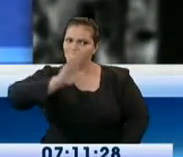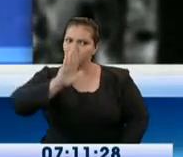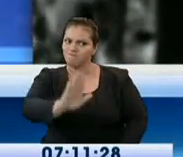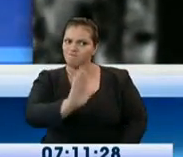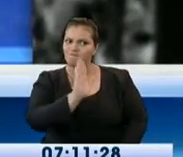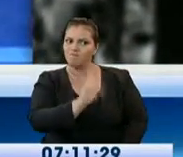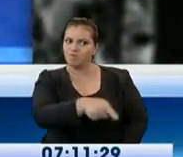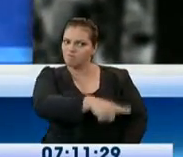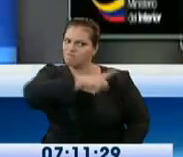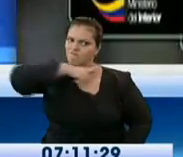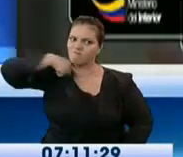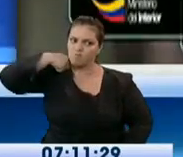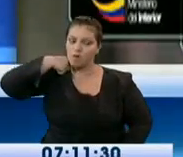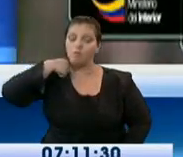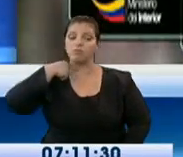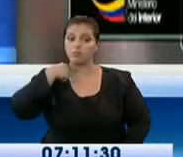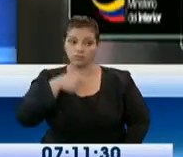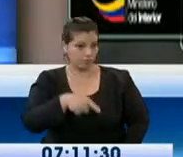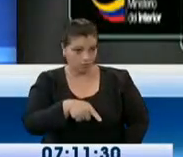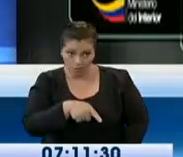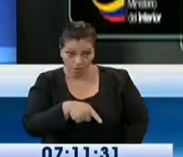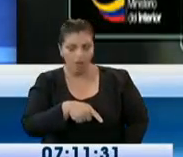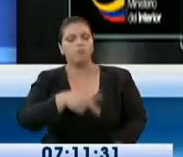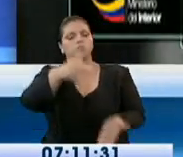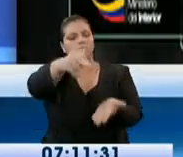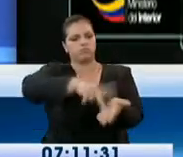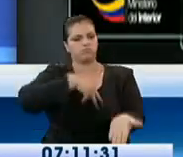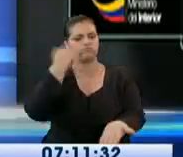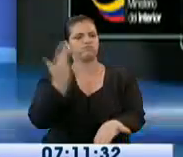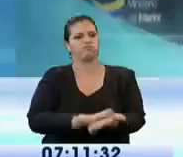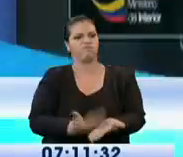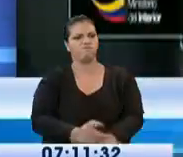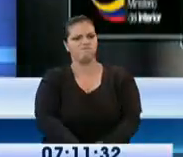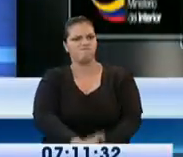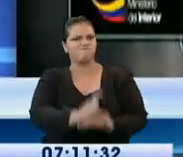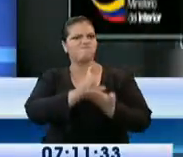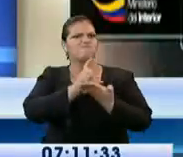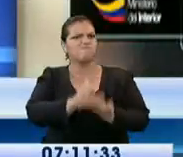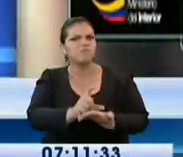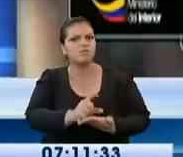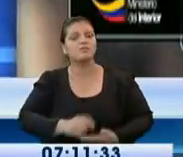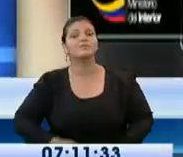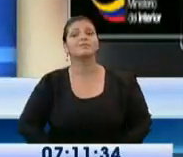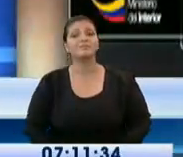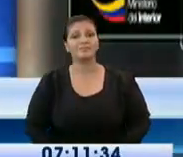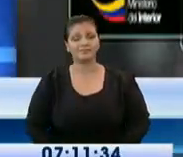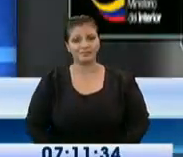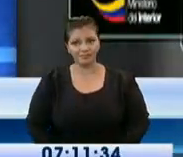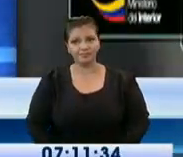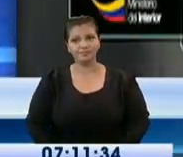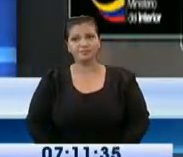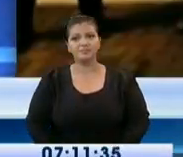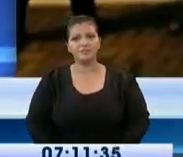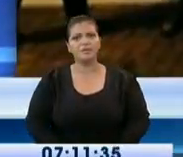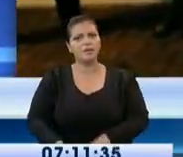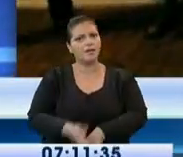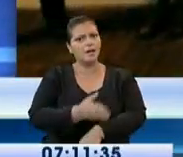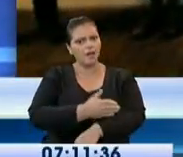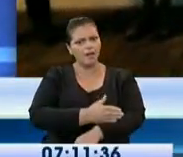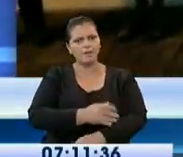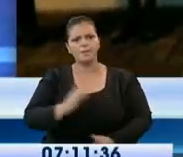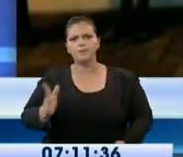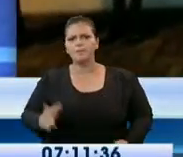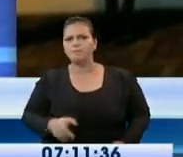personas entreguen el dinero. Nosotros le identificamos hace 10 días que hizo un secuestro, lo mantuvieron igual por 12 días en cautiverio